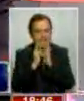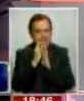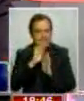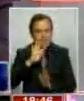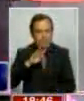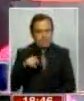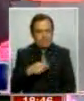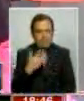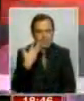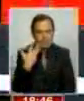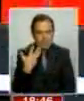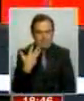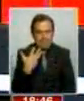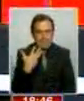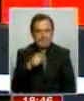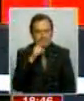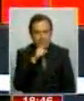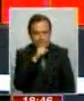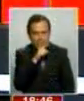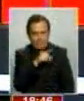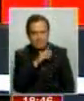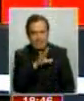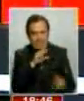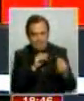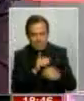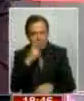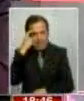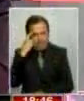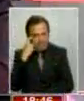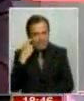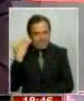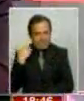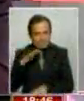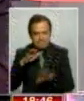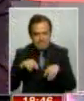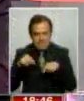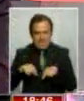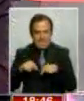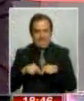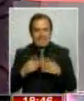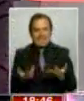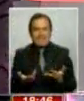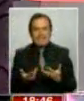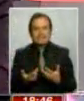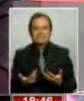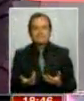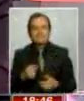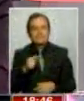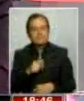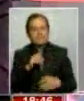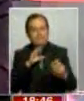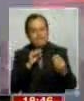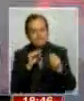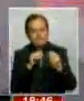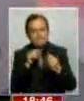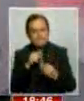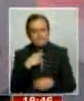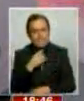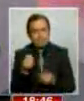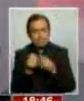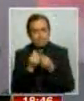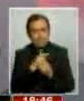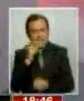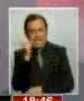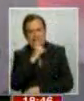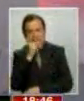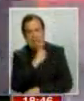que creo que estaba en el quinto piso, digamos, no estábamos en el primero. Arriba, ¿cierto? En este estudio nuevo, ¿no? Sí, este estudio nuevo, donde yo fui muy criticado cuando